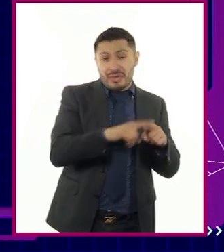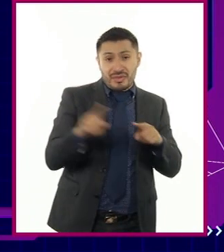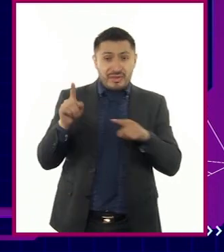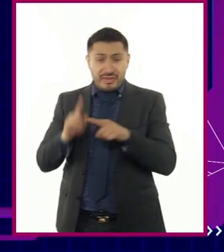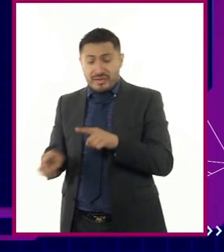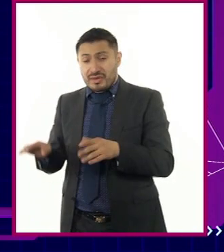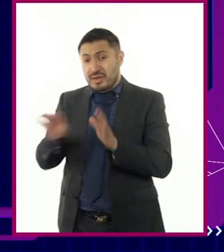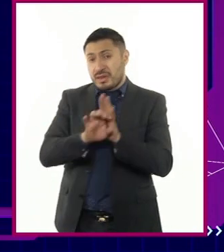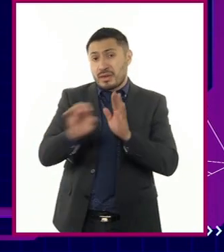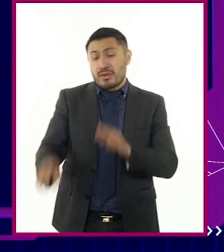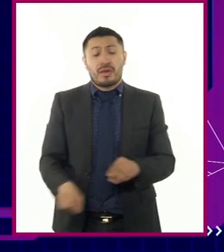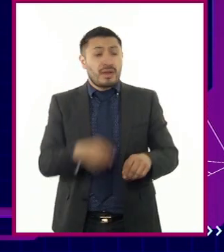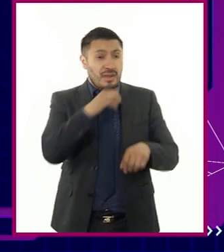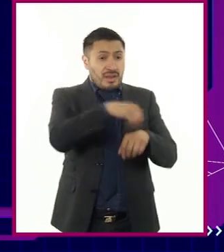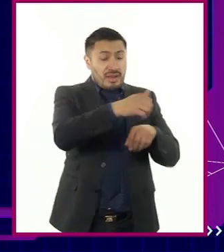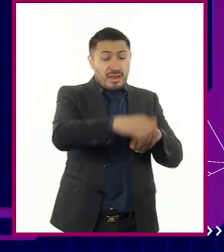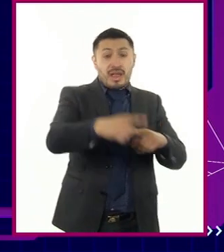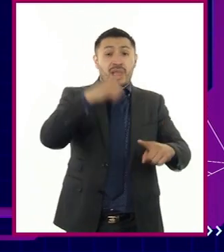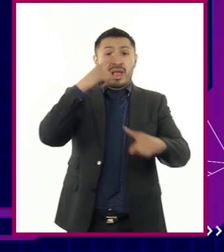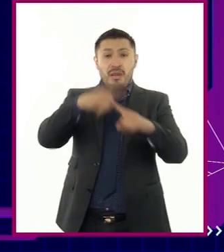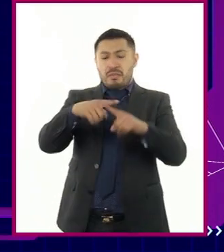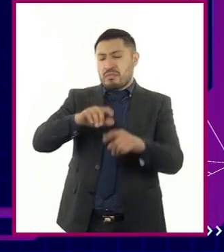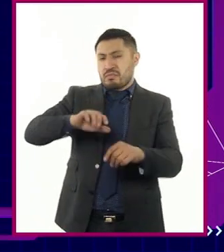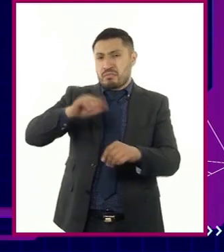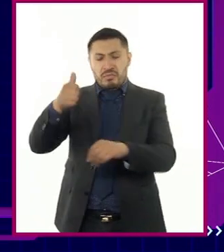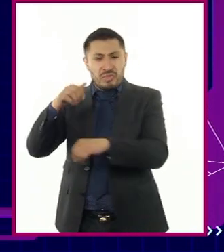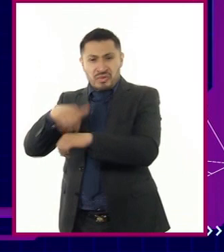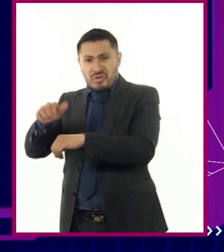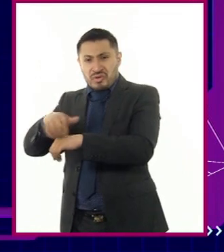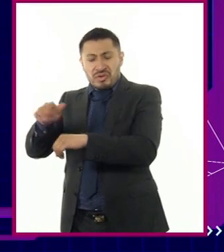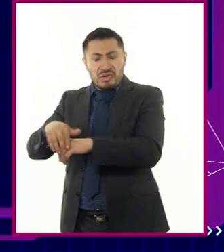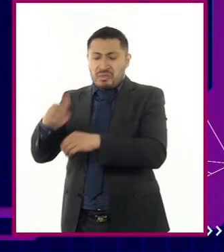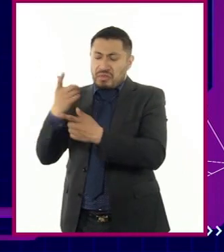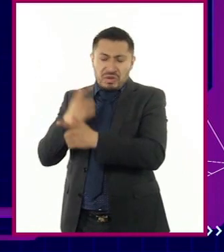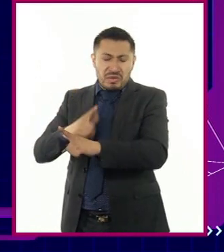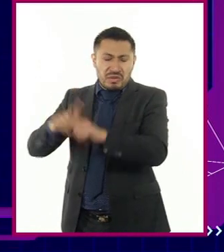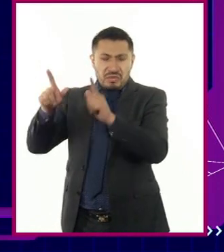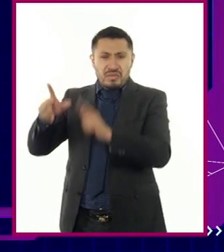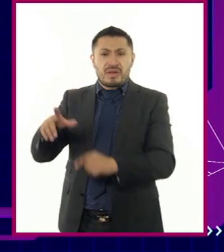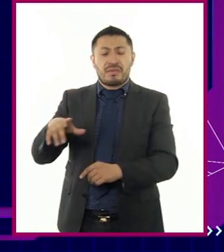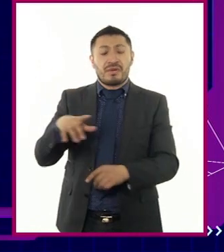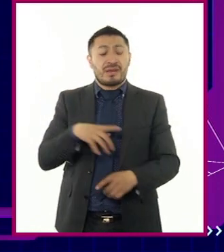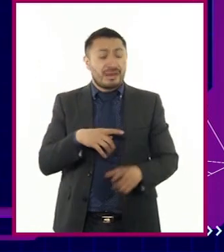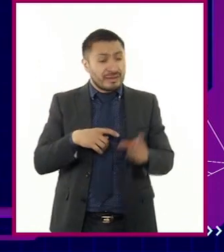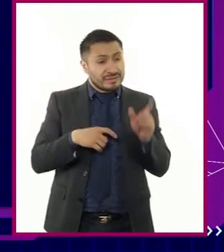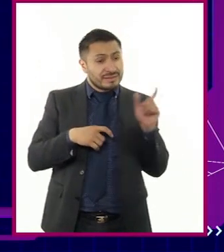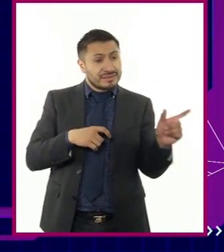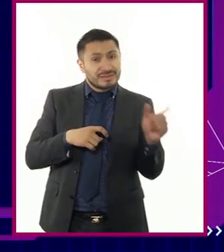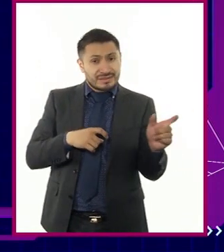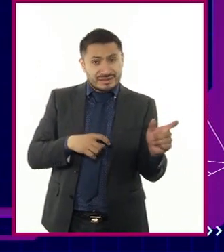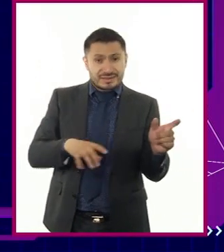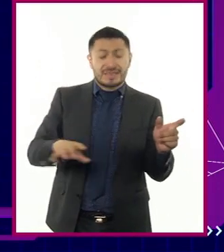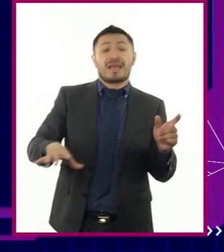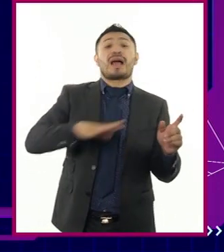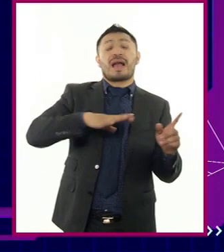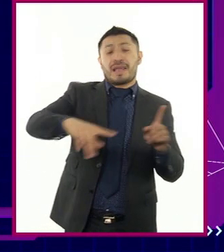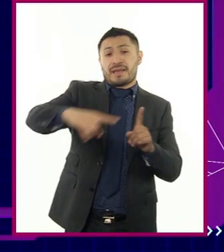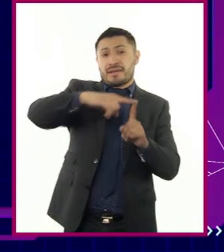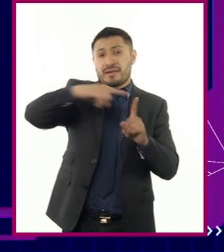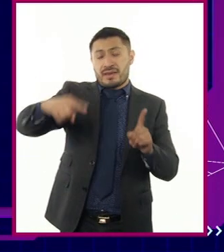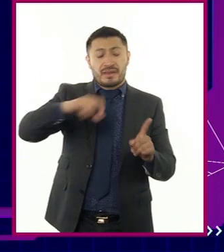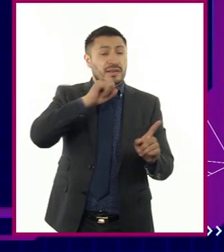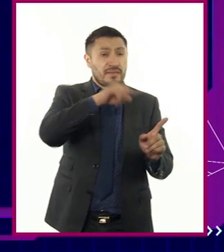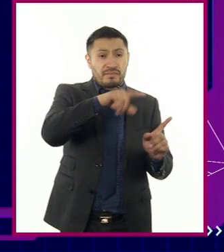multiplicar el valor de una de ellas por cualquier número, el valor correspondiente de la otra magnitud queda dividido por el